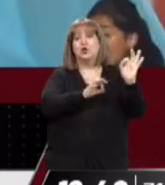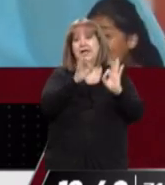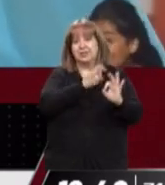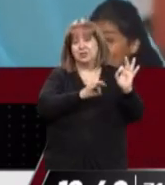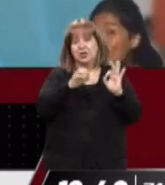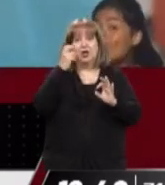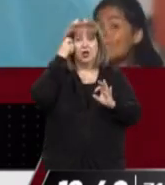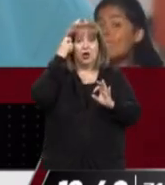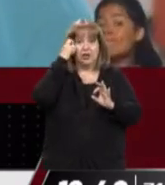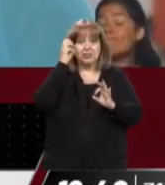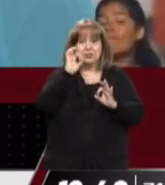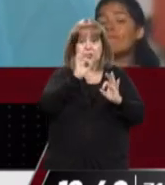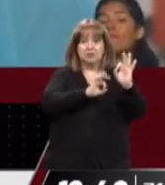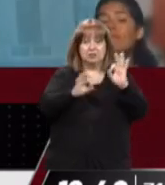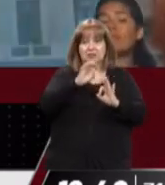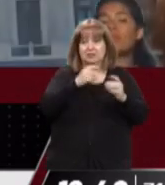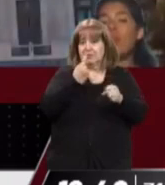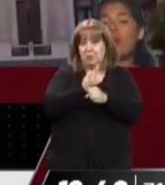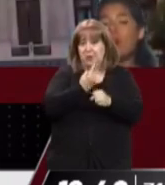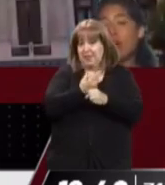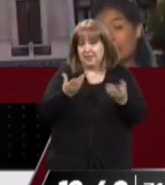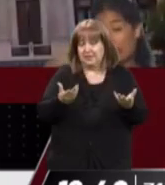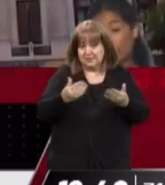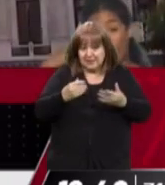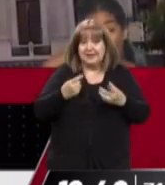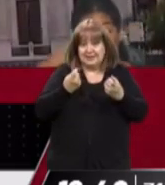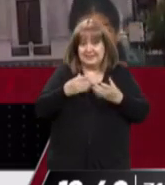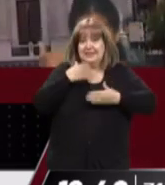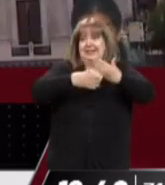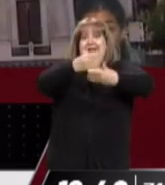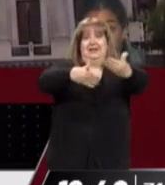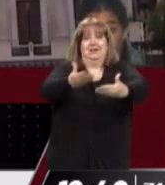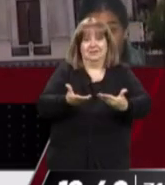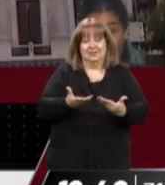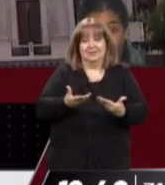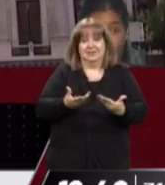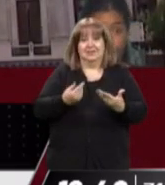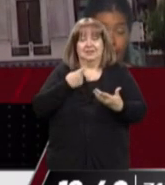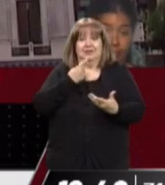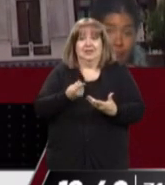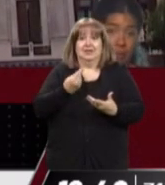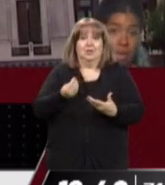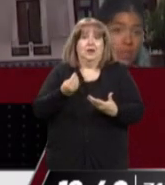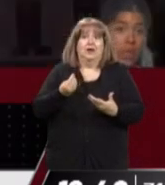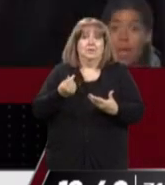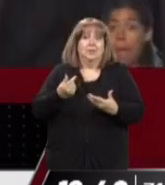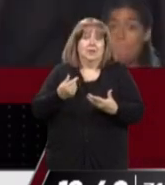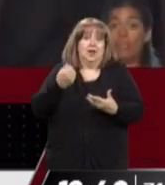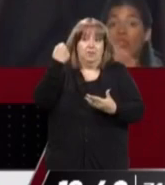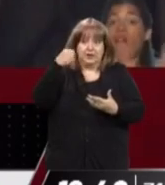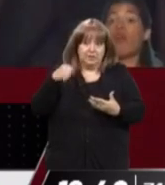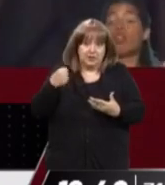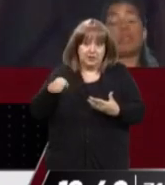el no funcionamiento de la institución Congreso. Pero es válida, en todo caso tendrán que rendirle cuenta a sus votantes. Hoy